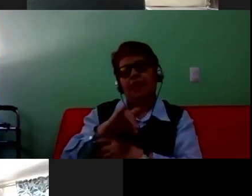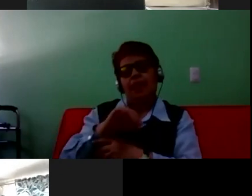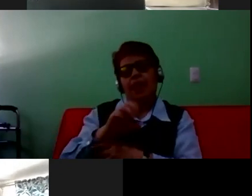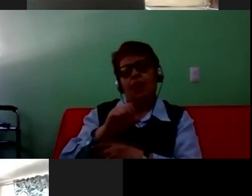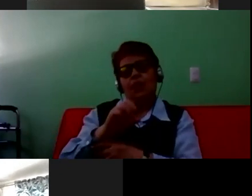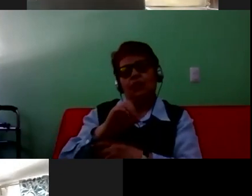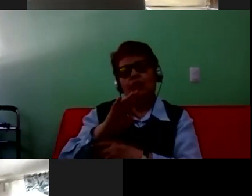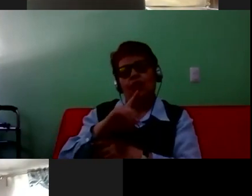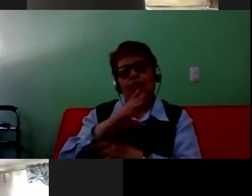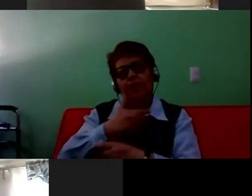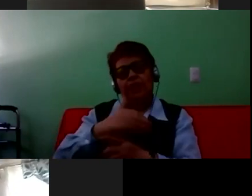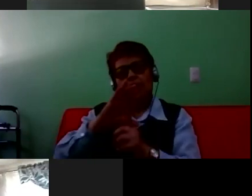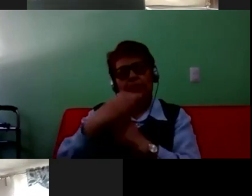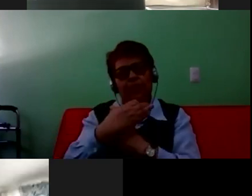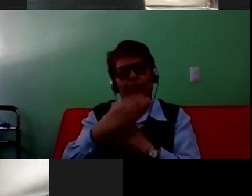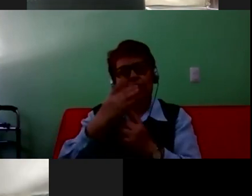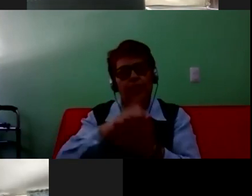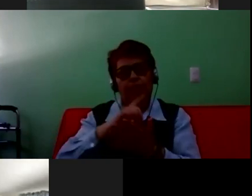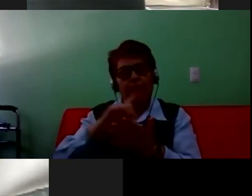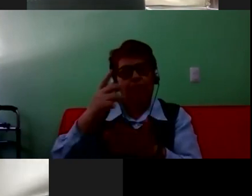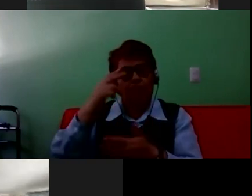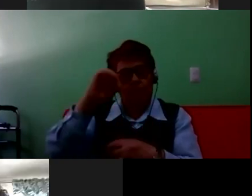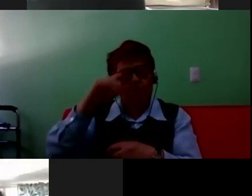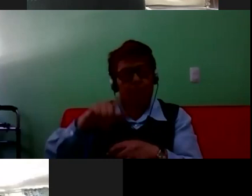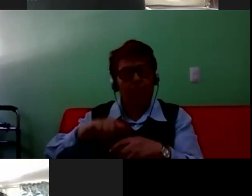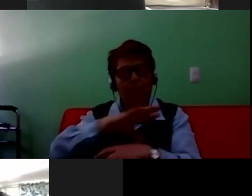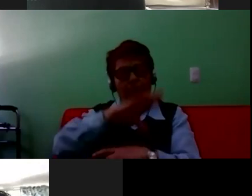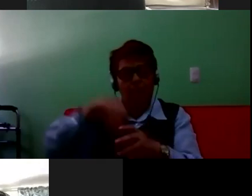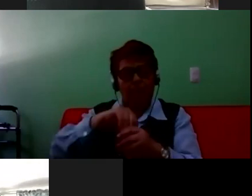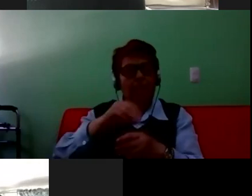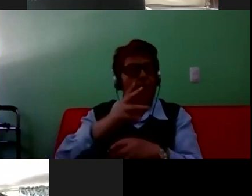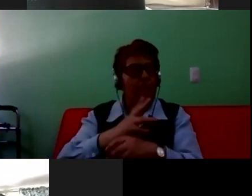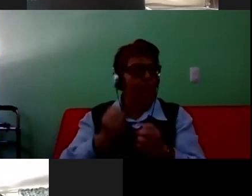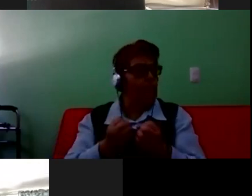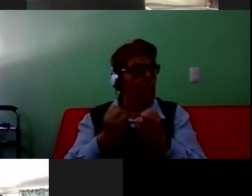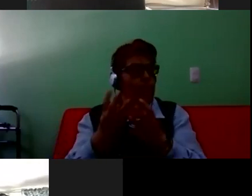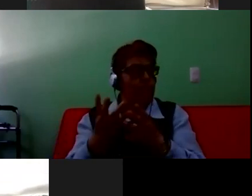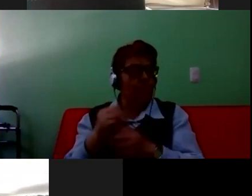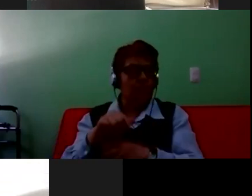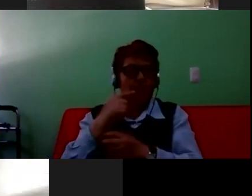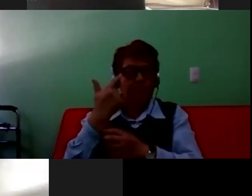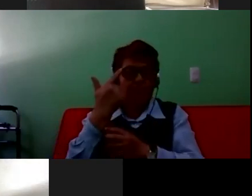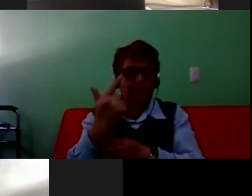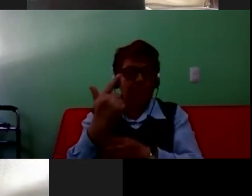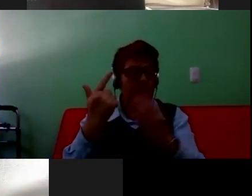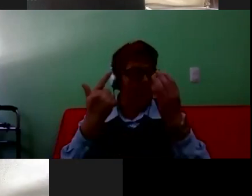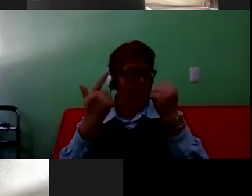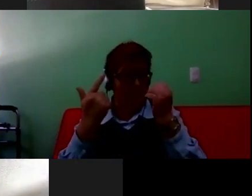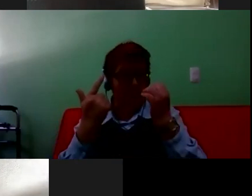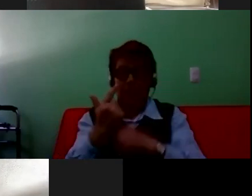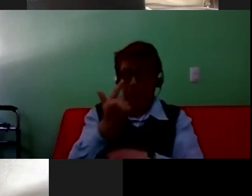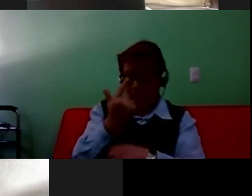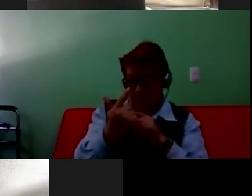de Derechos Culturales, le informo que se encuentran presentes 7 de 9 diputados. Tenemos